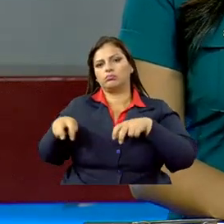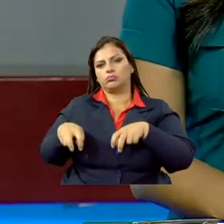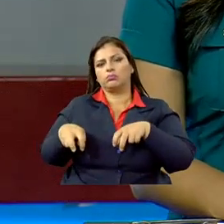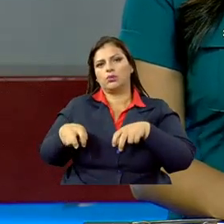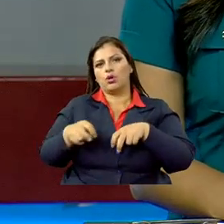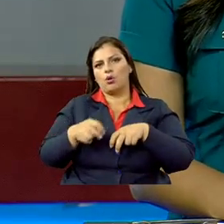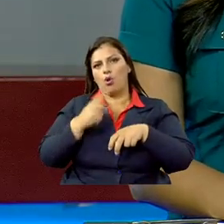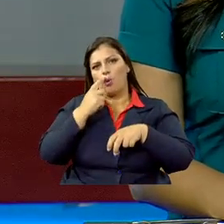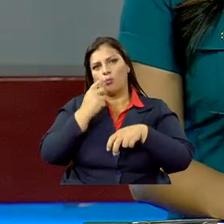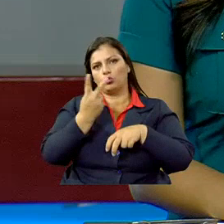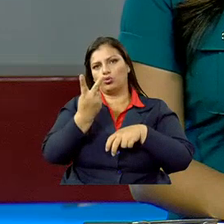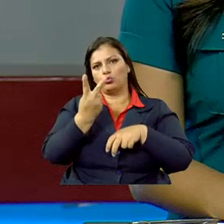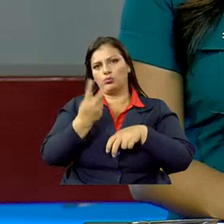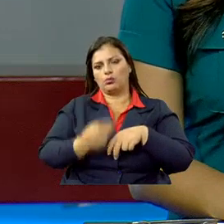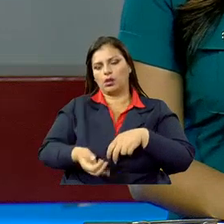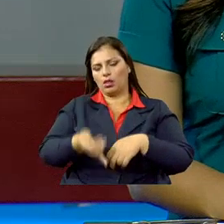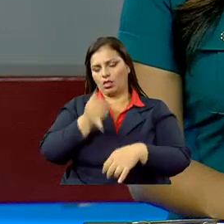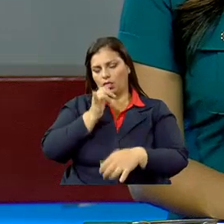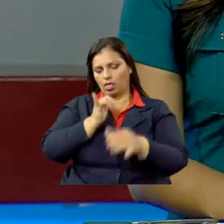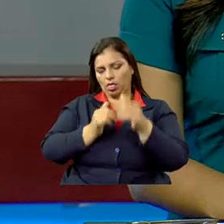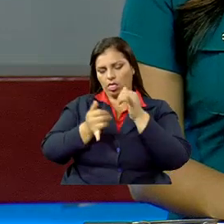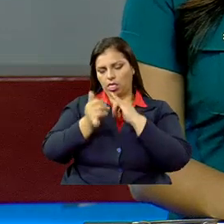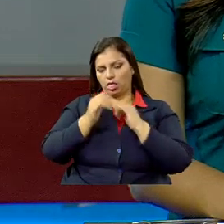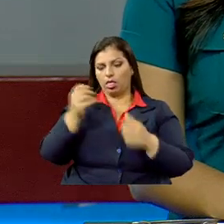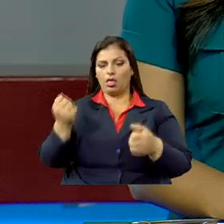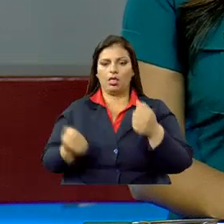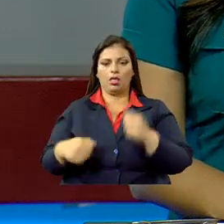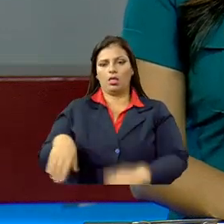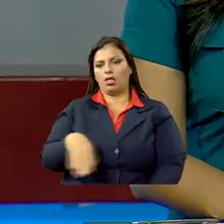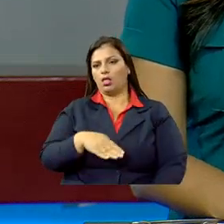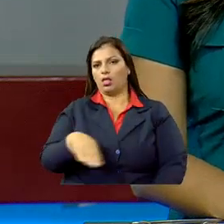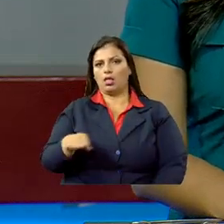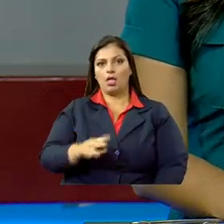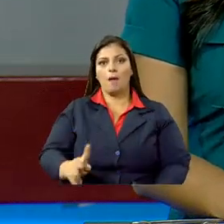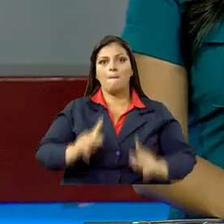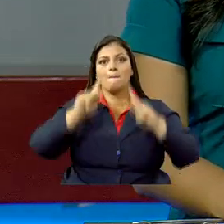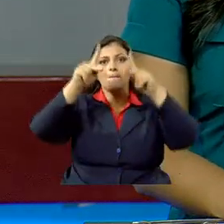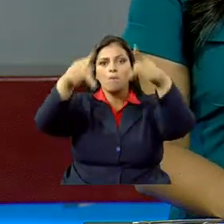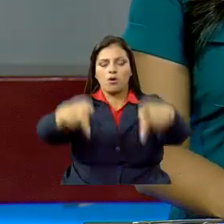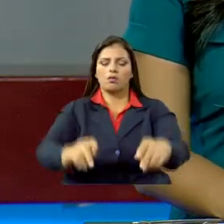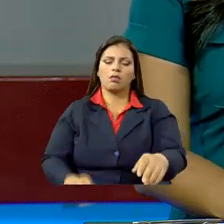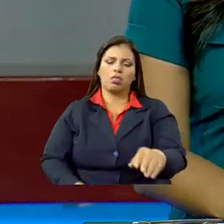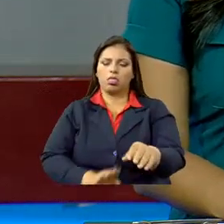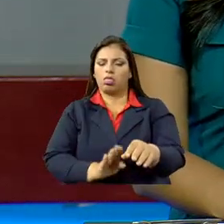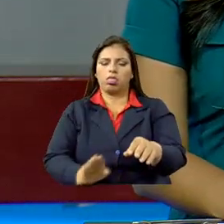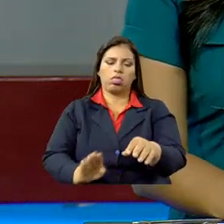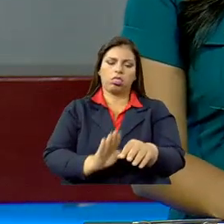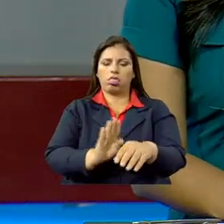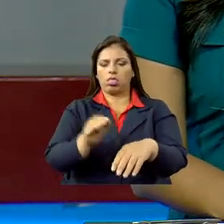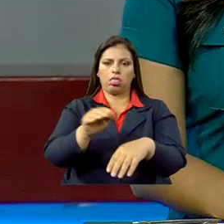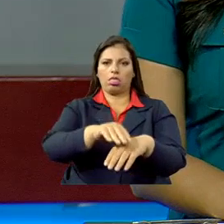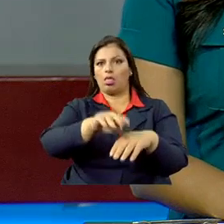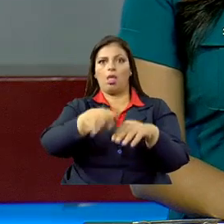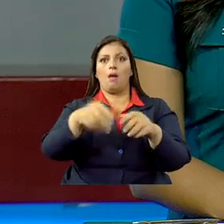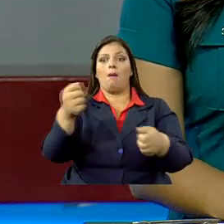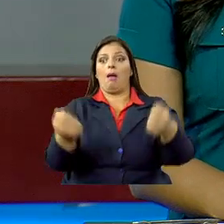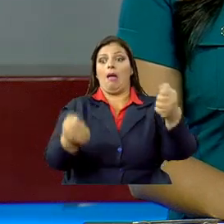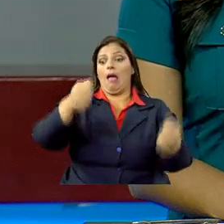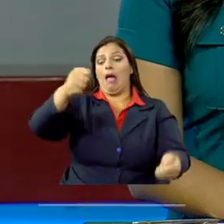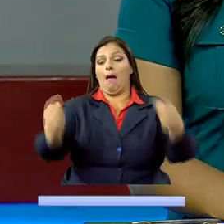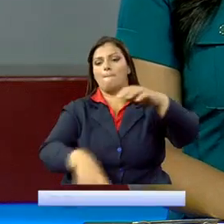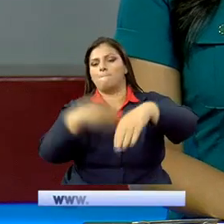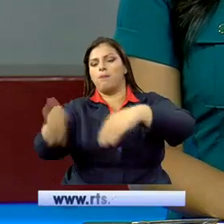desde una altura de 12 metros. Según la policía, los afectados habrían estado bajo los efectos del alcohol.